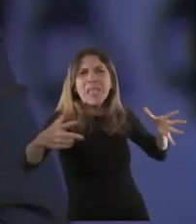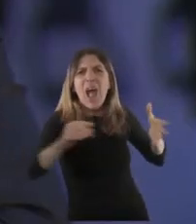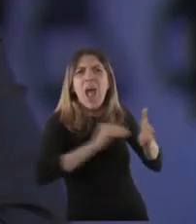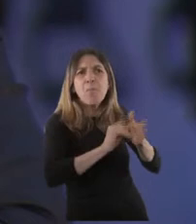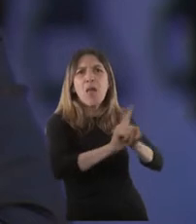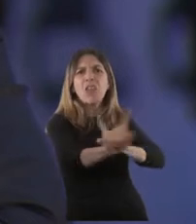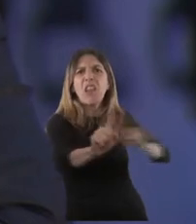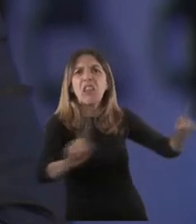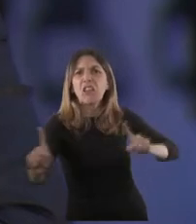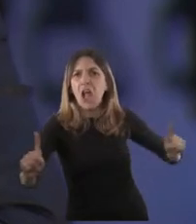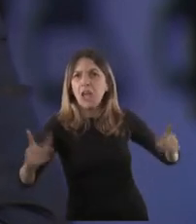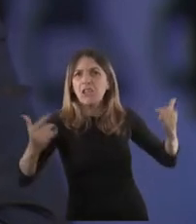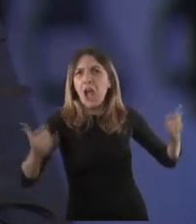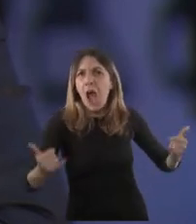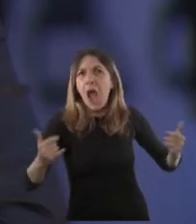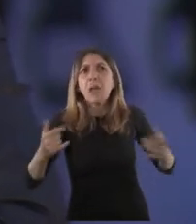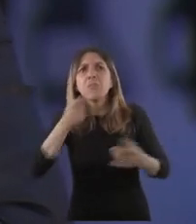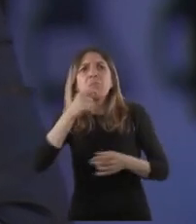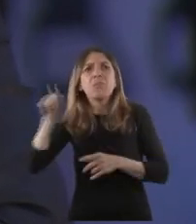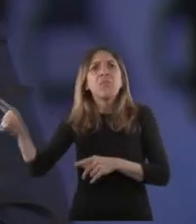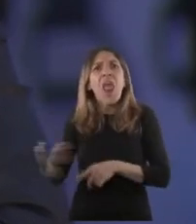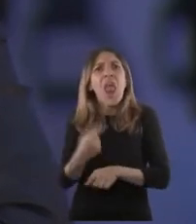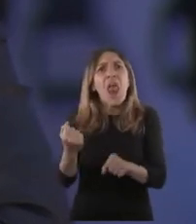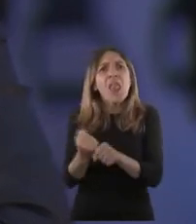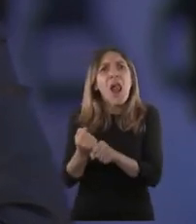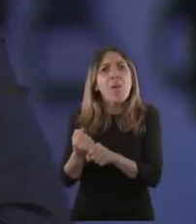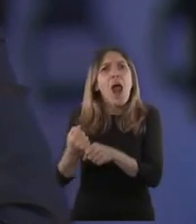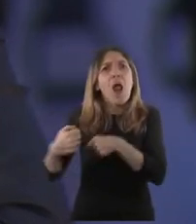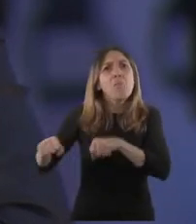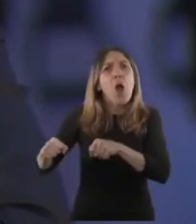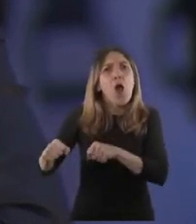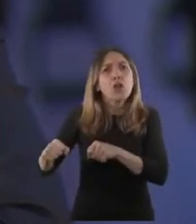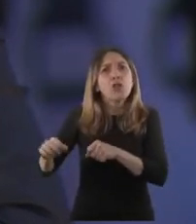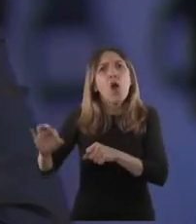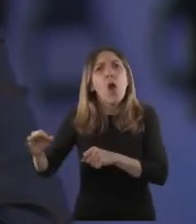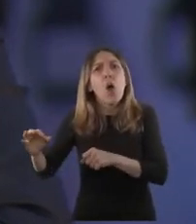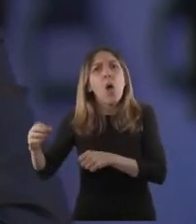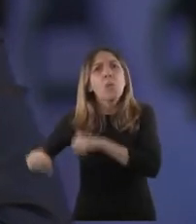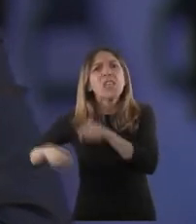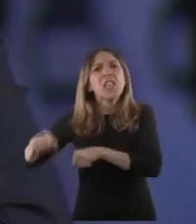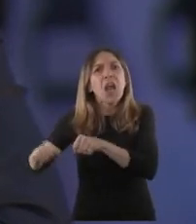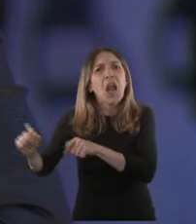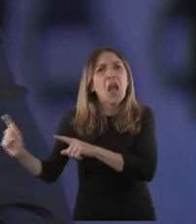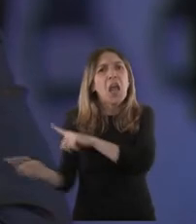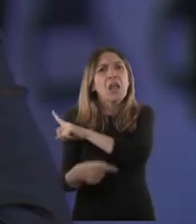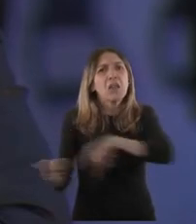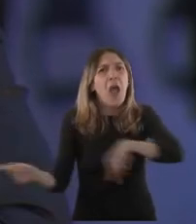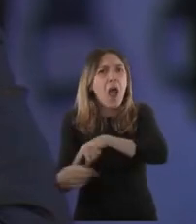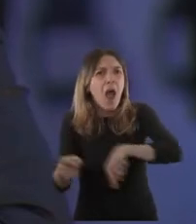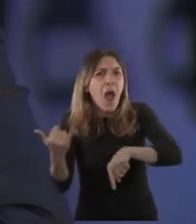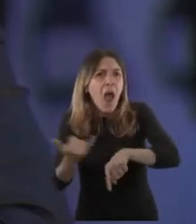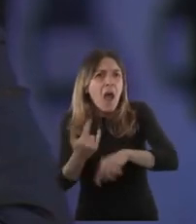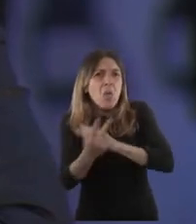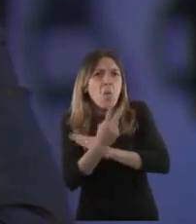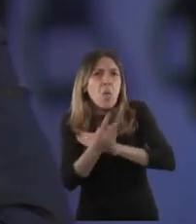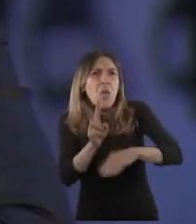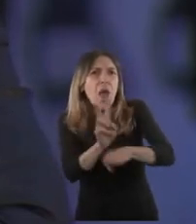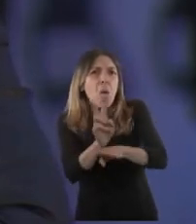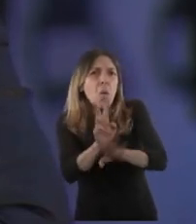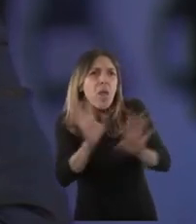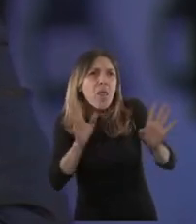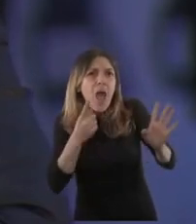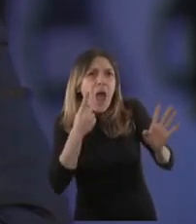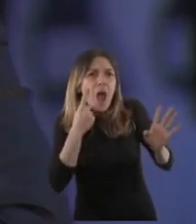se acercan en moto, en bicicleta, donde cada uno puede resguardar las instancias de